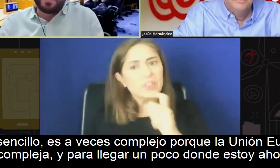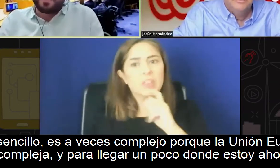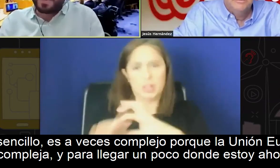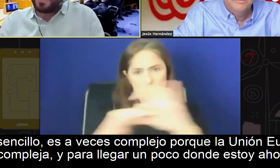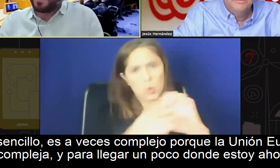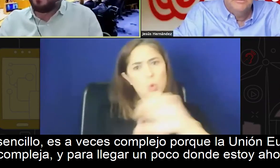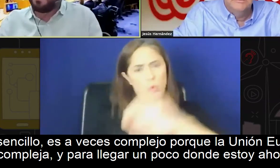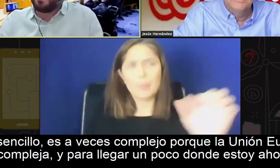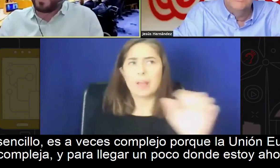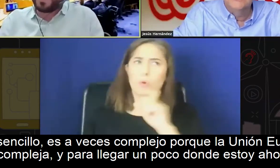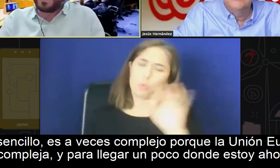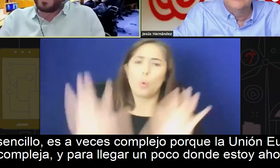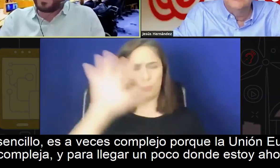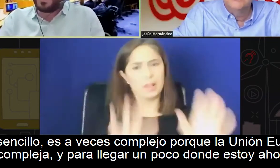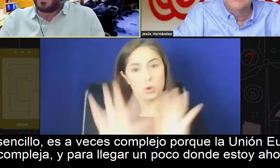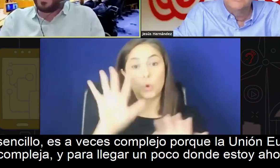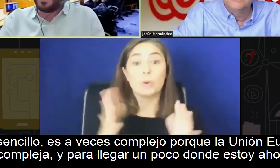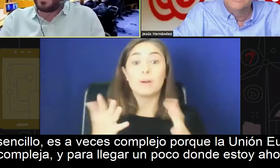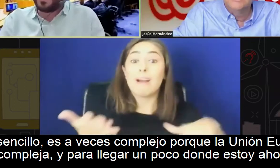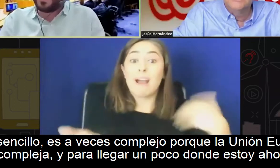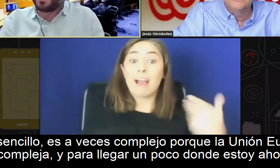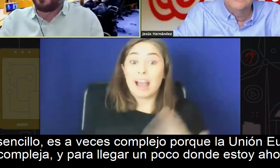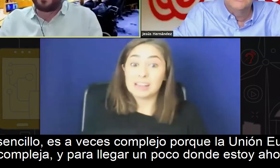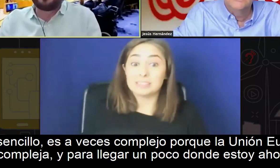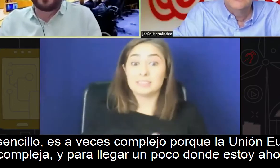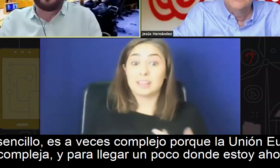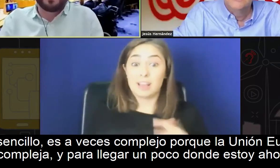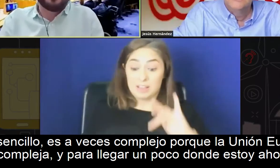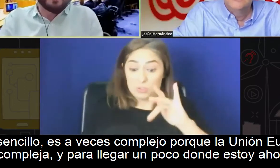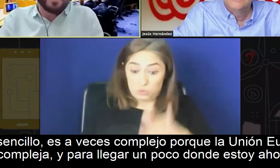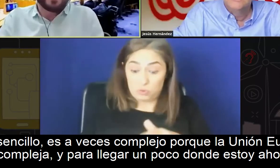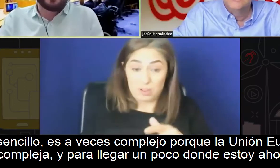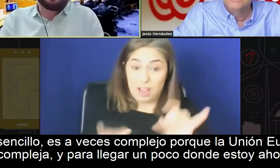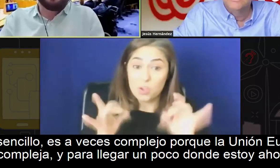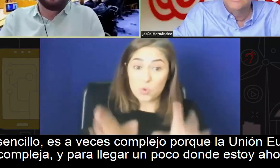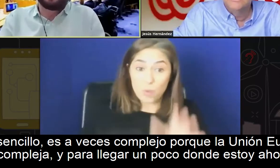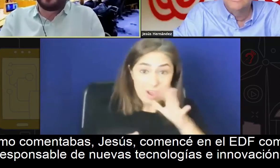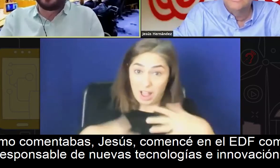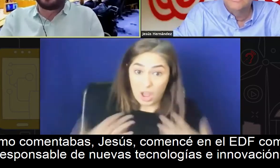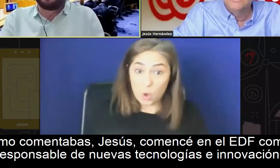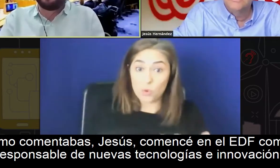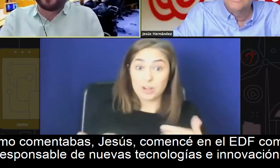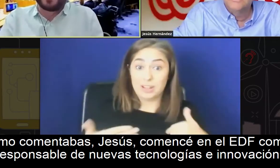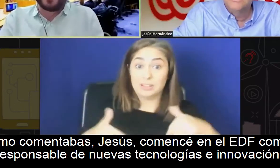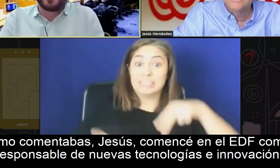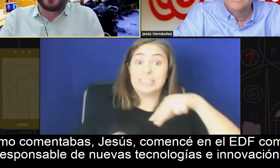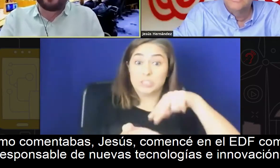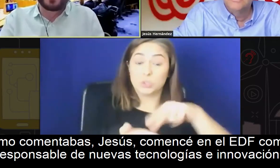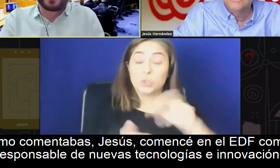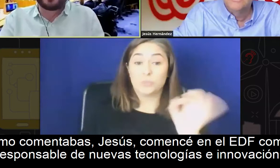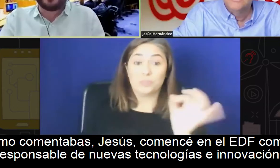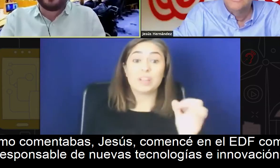bueno, para llegar un poco a dónde estoy ahora, como comentabas, Jesús, sí